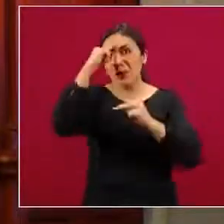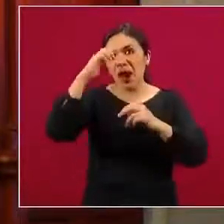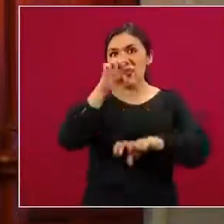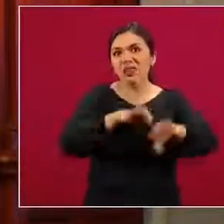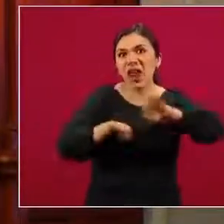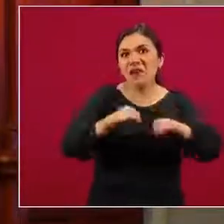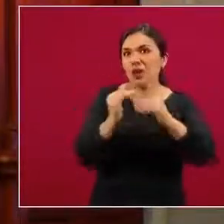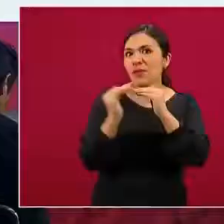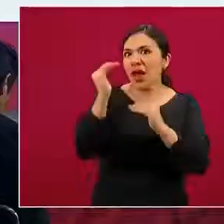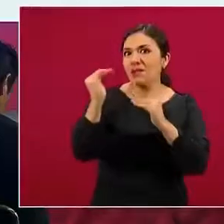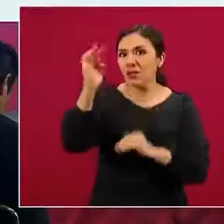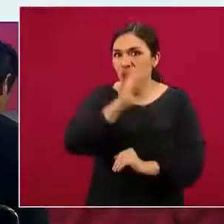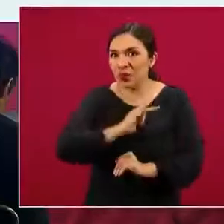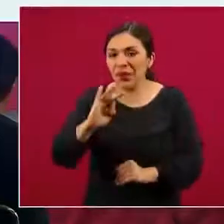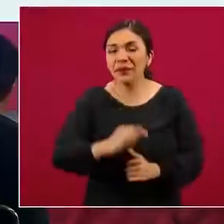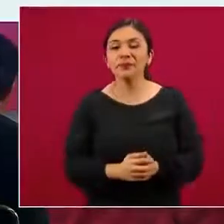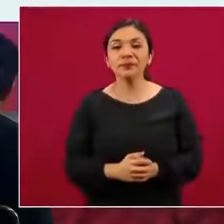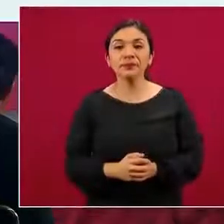favor.